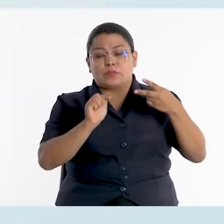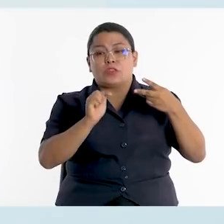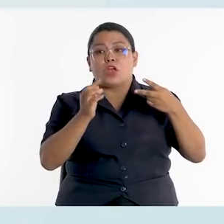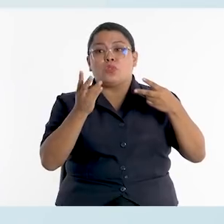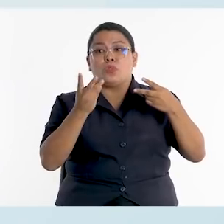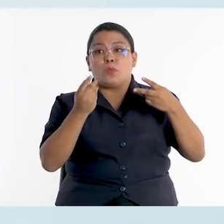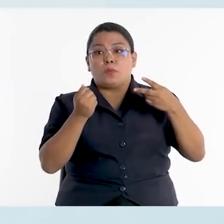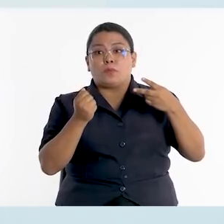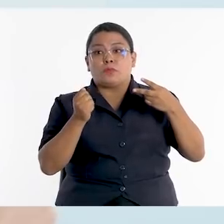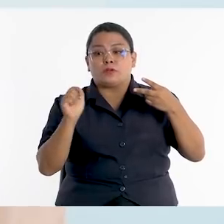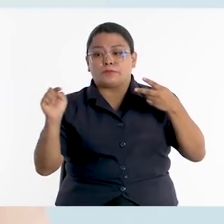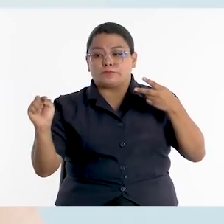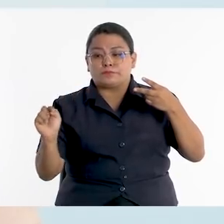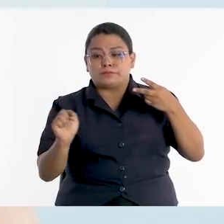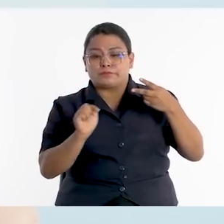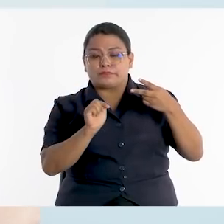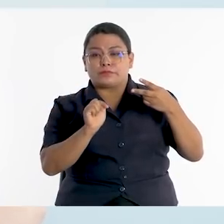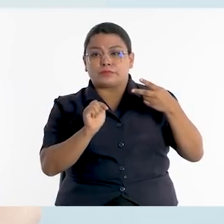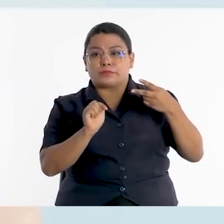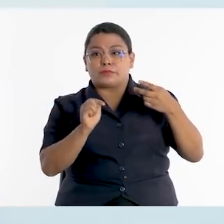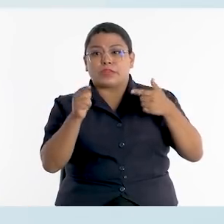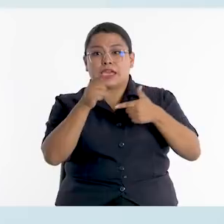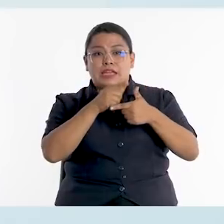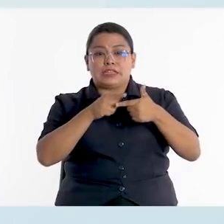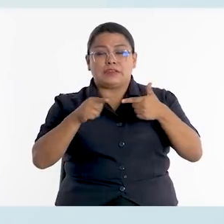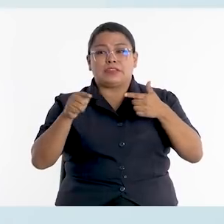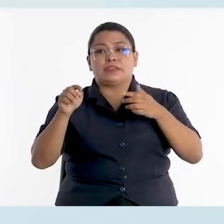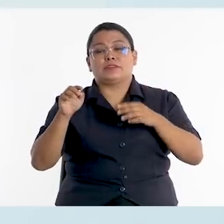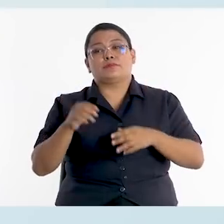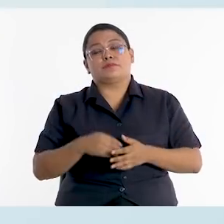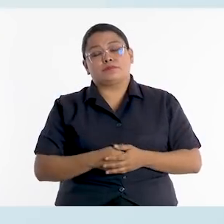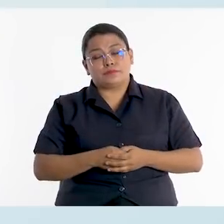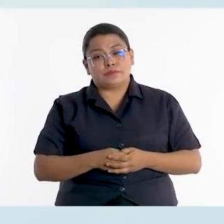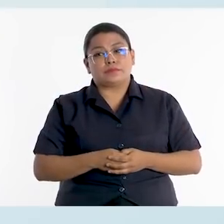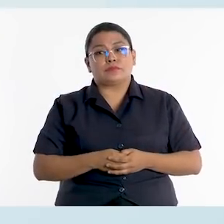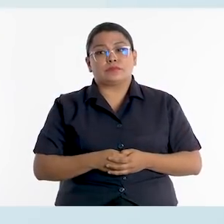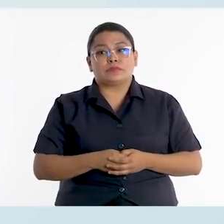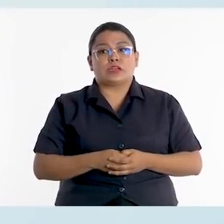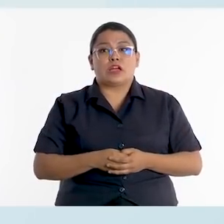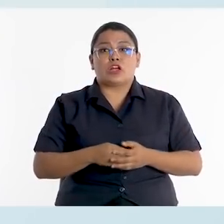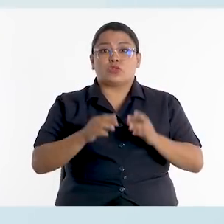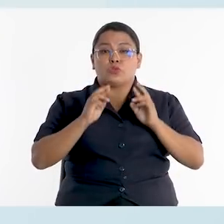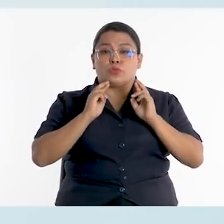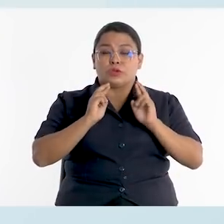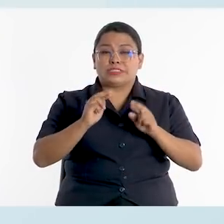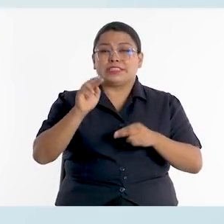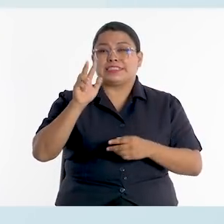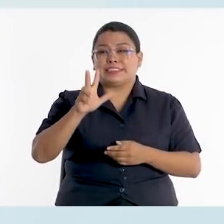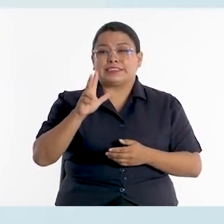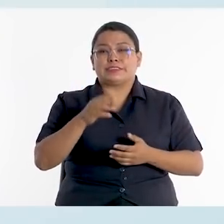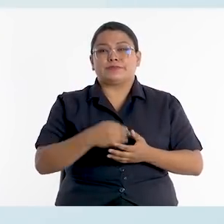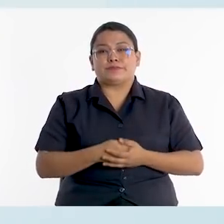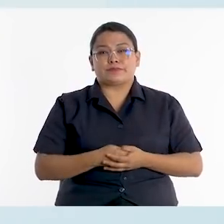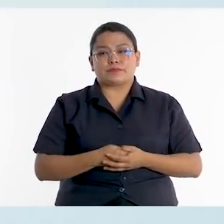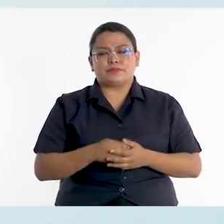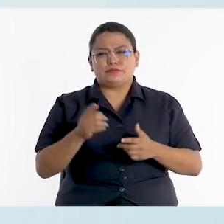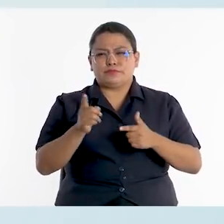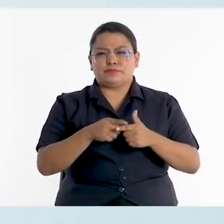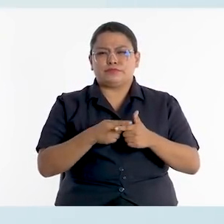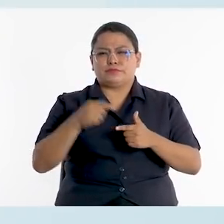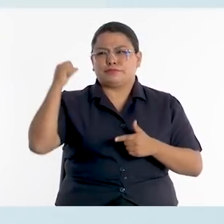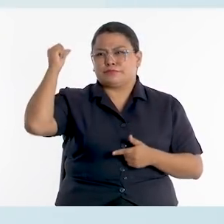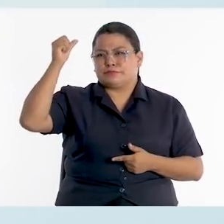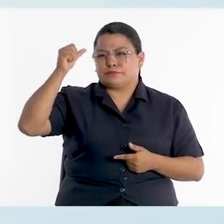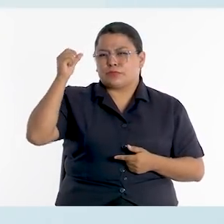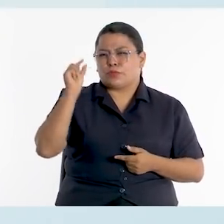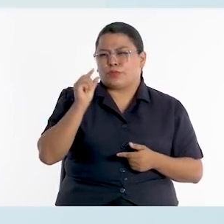número que al dividir el 6 entre esa cantidad nos dé 3. Así que